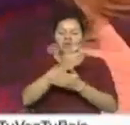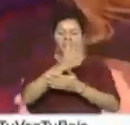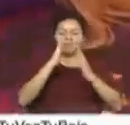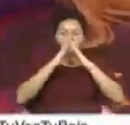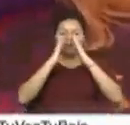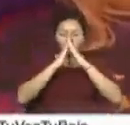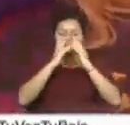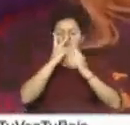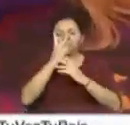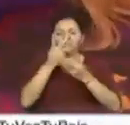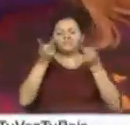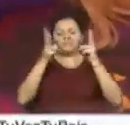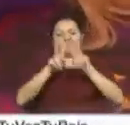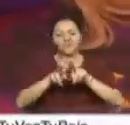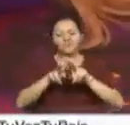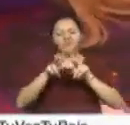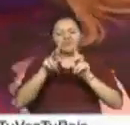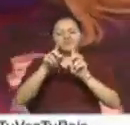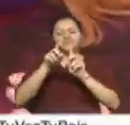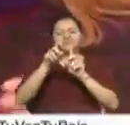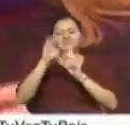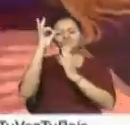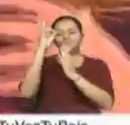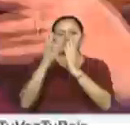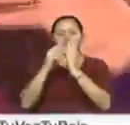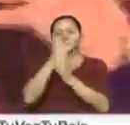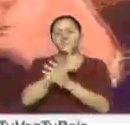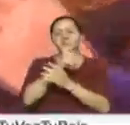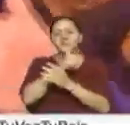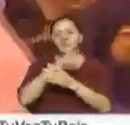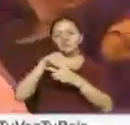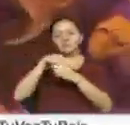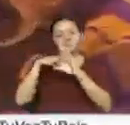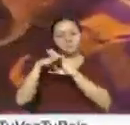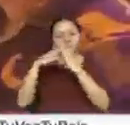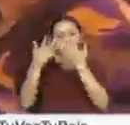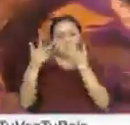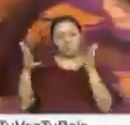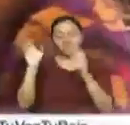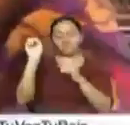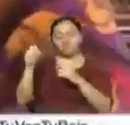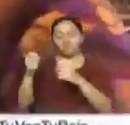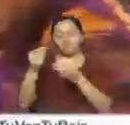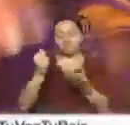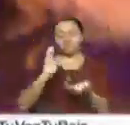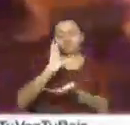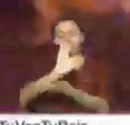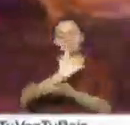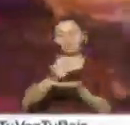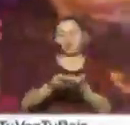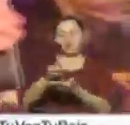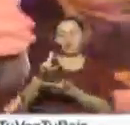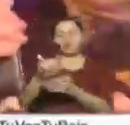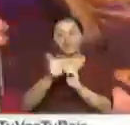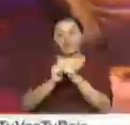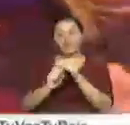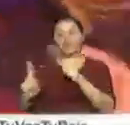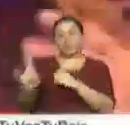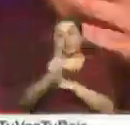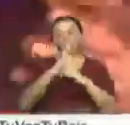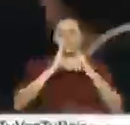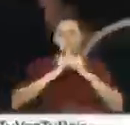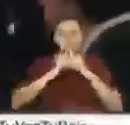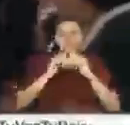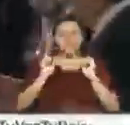vivienda, pero también del sistema financiero privado para el financiamiento y la compra de cada uno de ustedes de